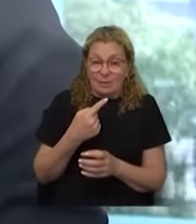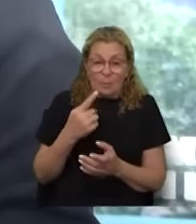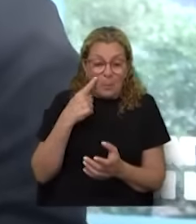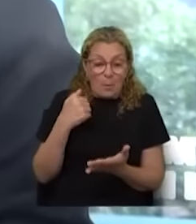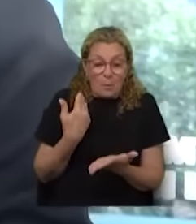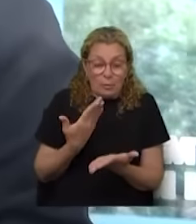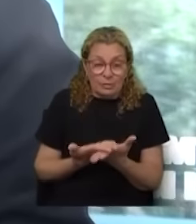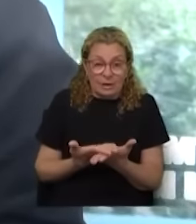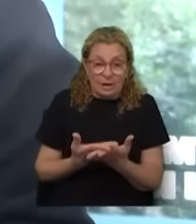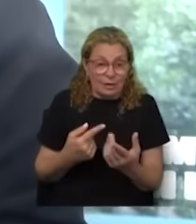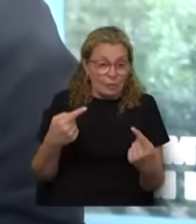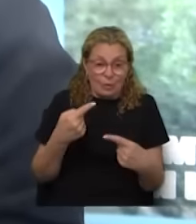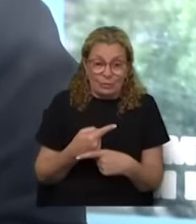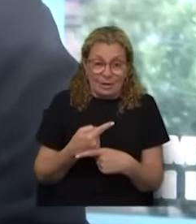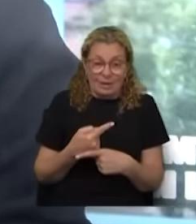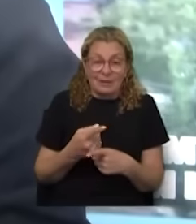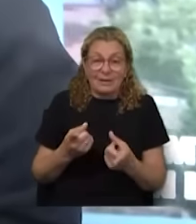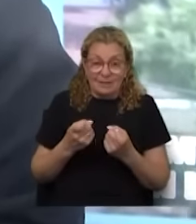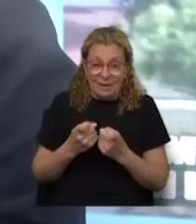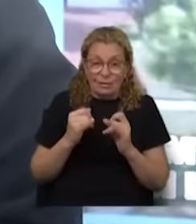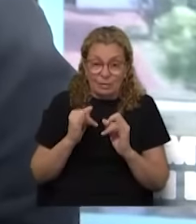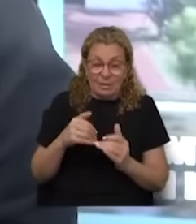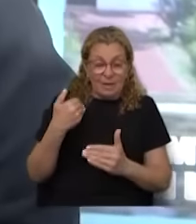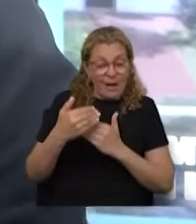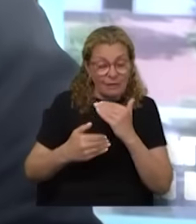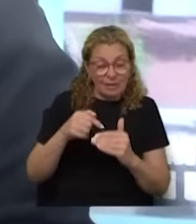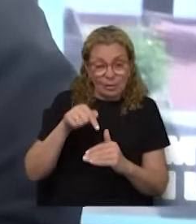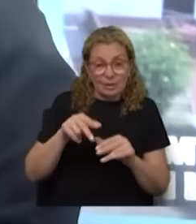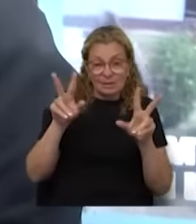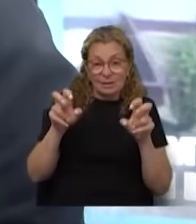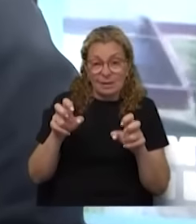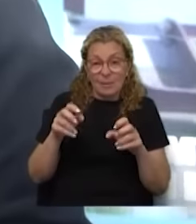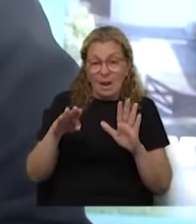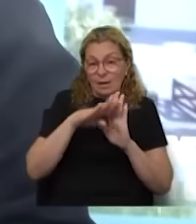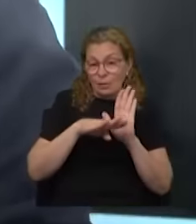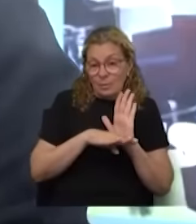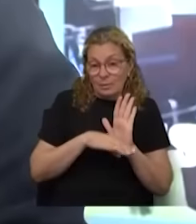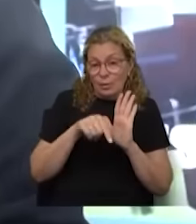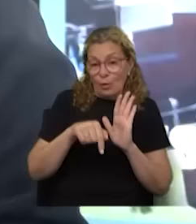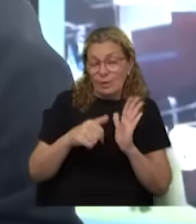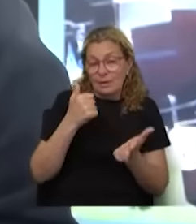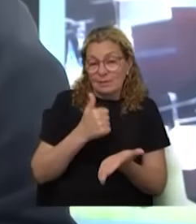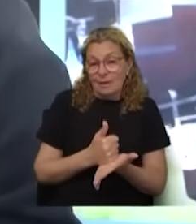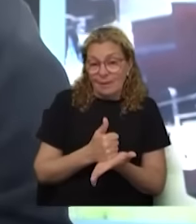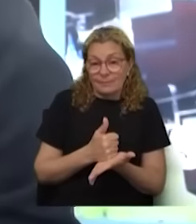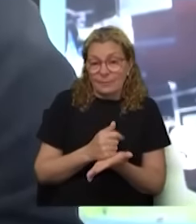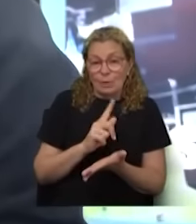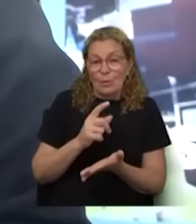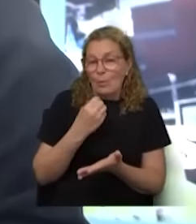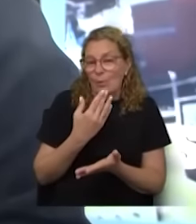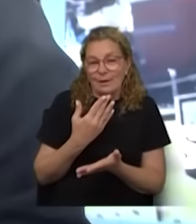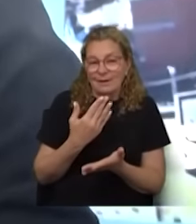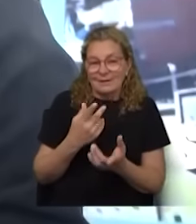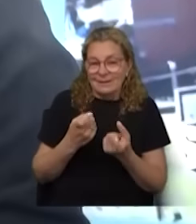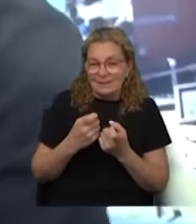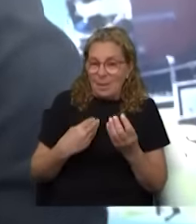Mostrar es que todo lo contrario no que es necesario seguir avanzando en este tema que la normativa que hoy tenemos no es suficiente